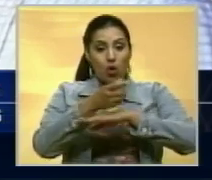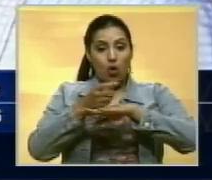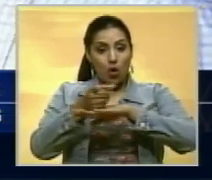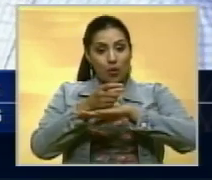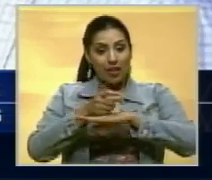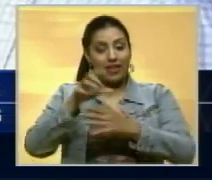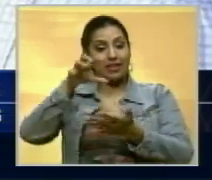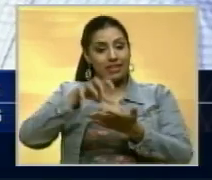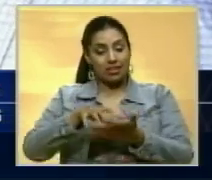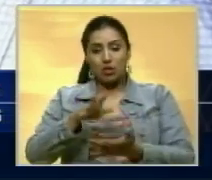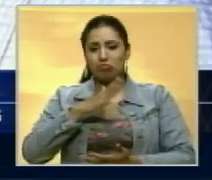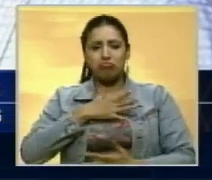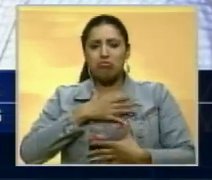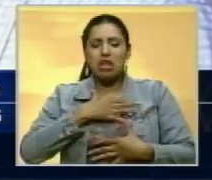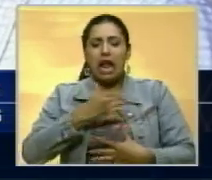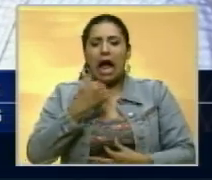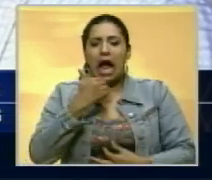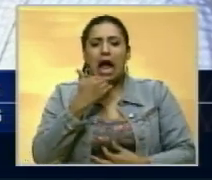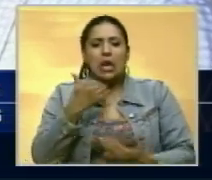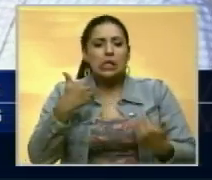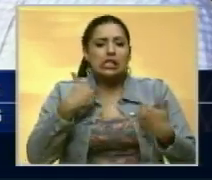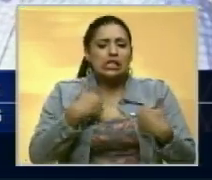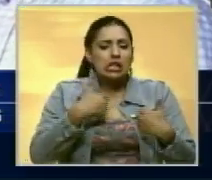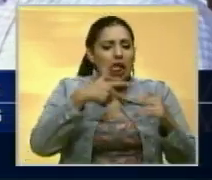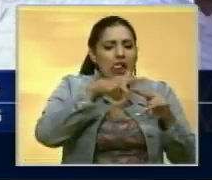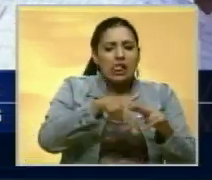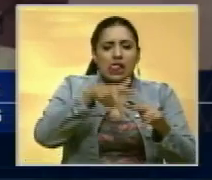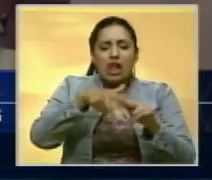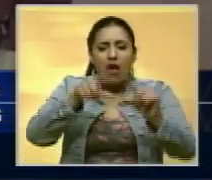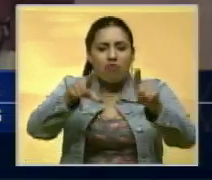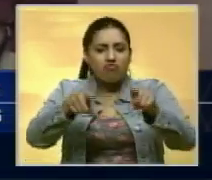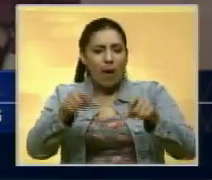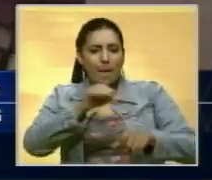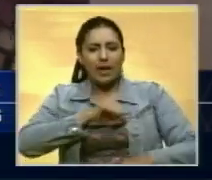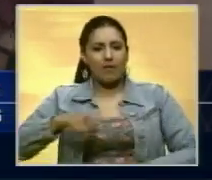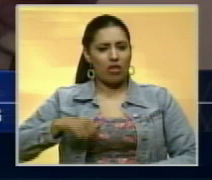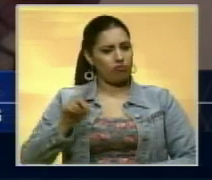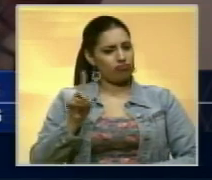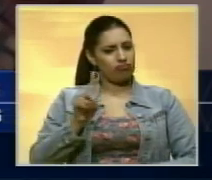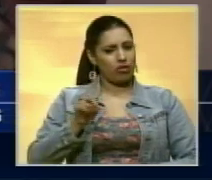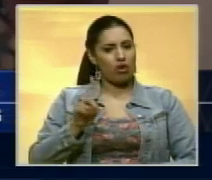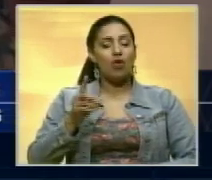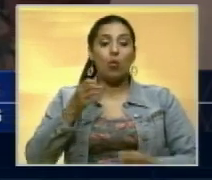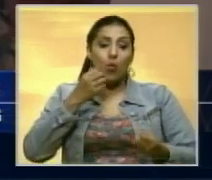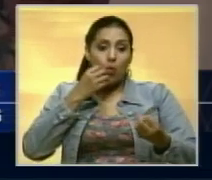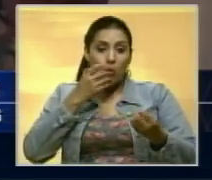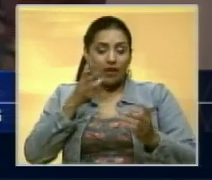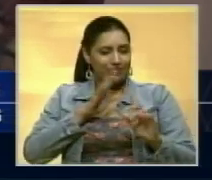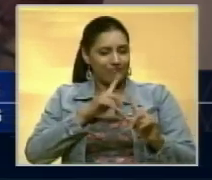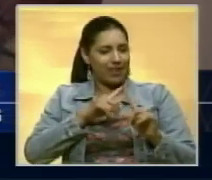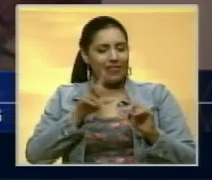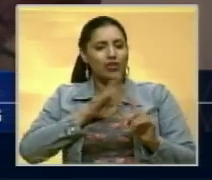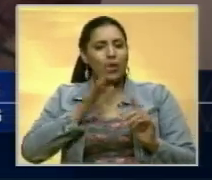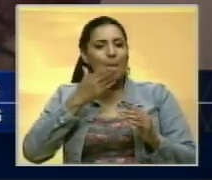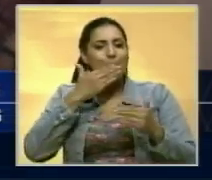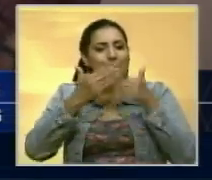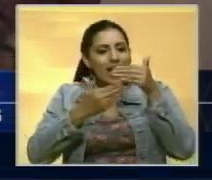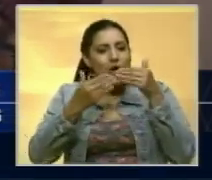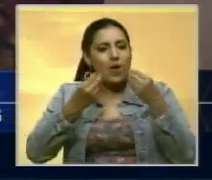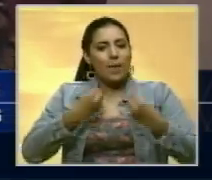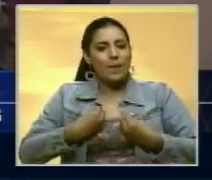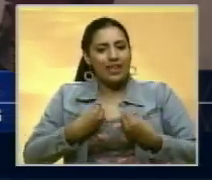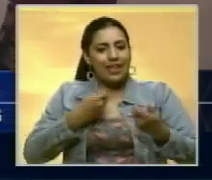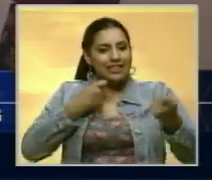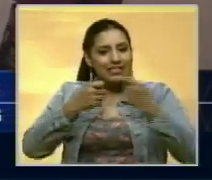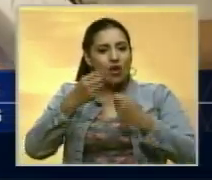regional señaló que no existe intención alguna de afectar a los productores y distribuidores privados de alimentos. Dice que por el contrario buscan mejorar la cadena